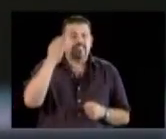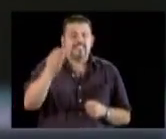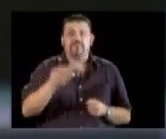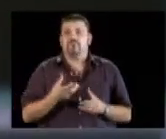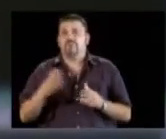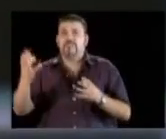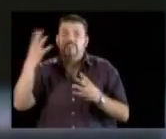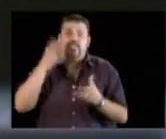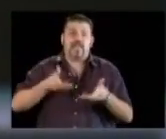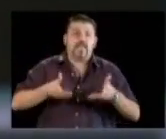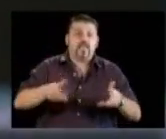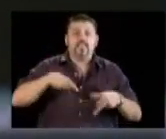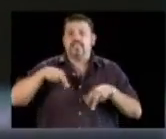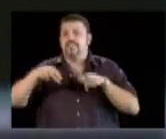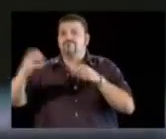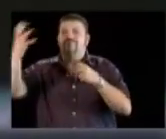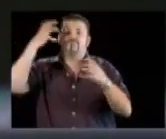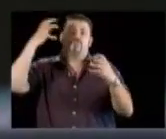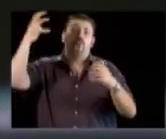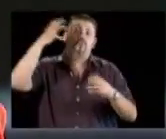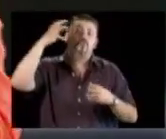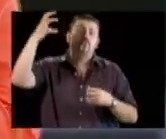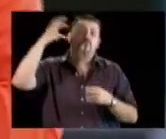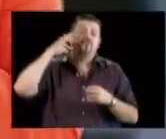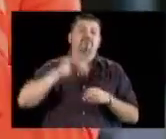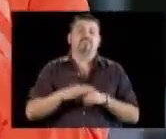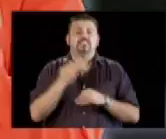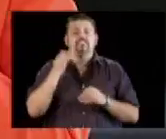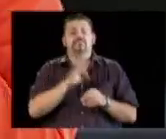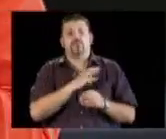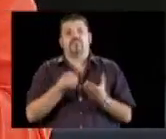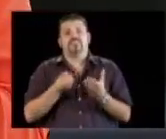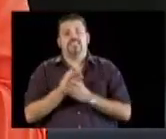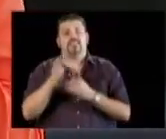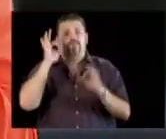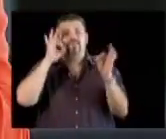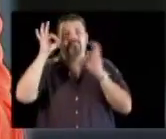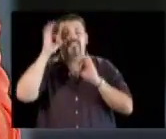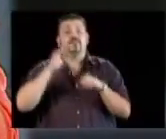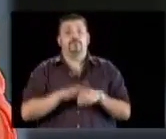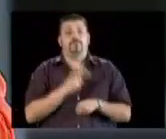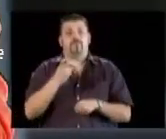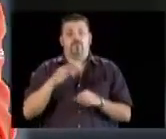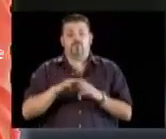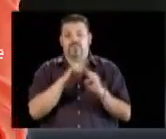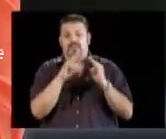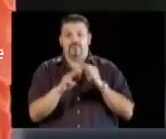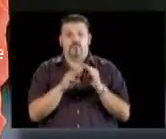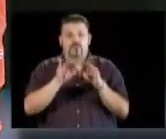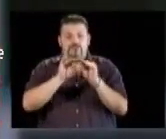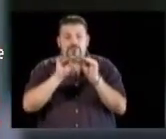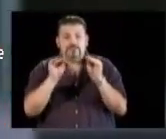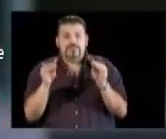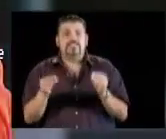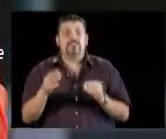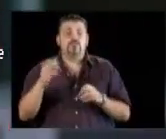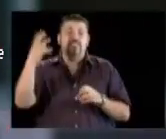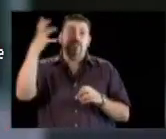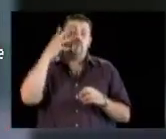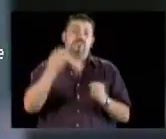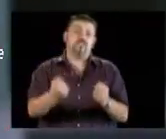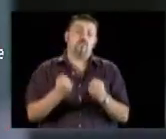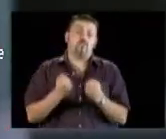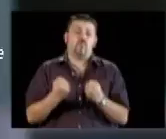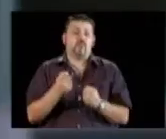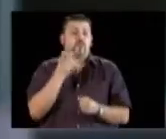y las manchas es algo que se empiezan a dar, sobre todo que las capas de ozono cada vez son más y más delgaditas. Entonces, esta crema es